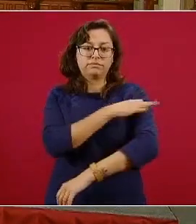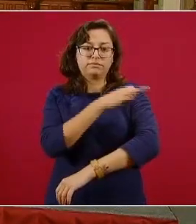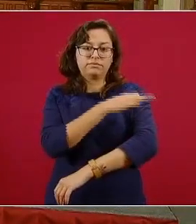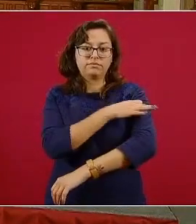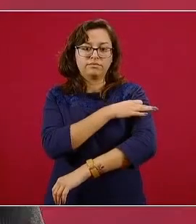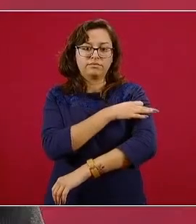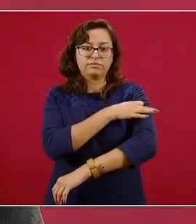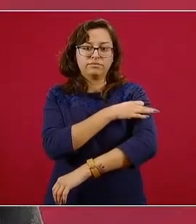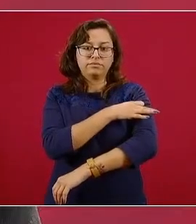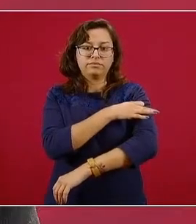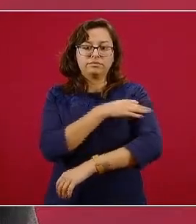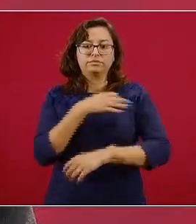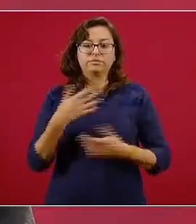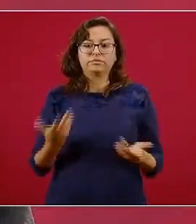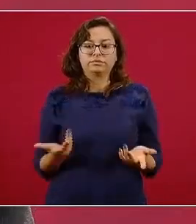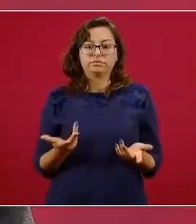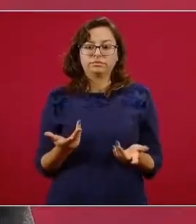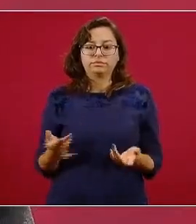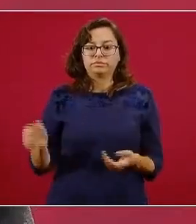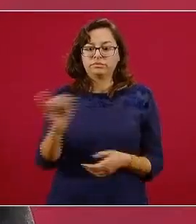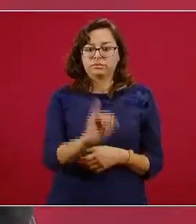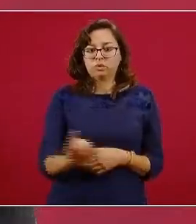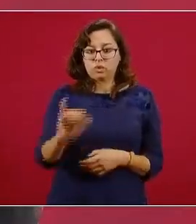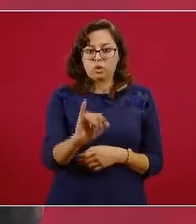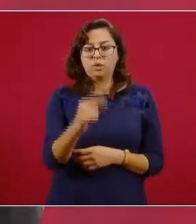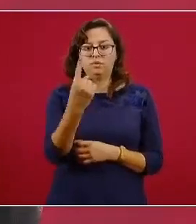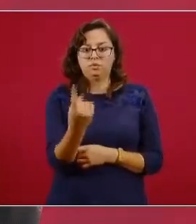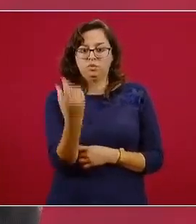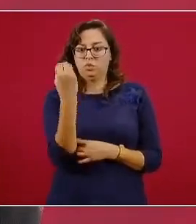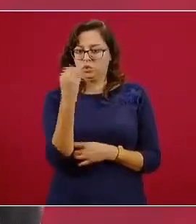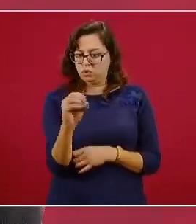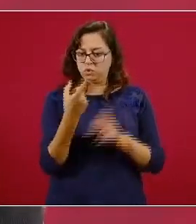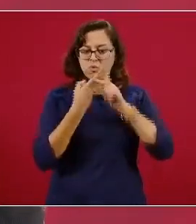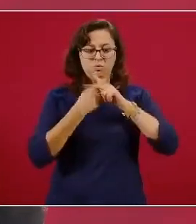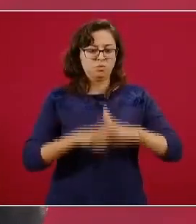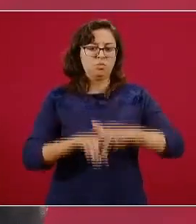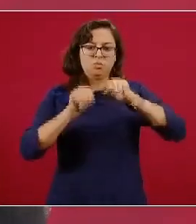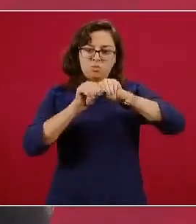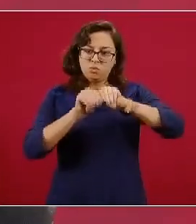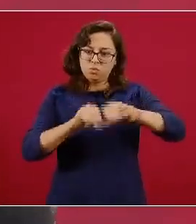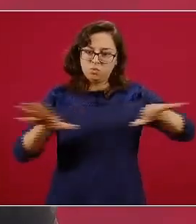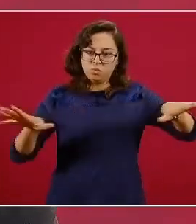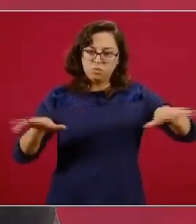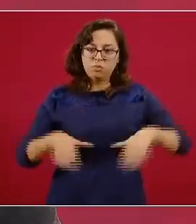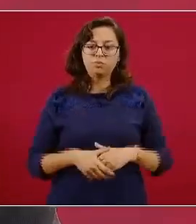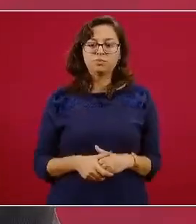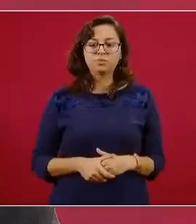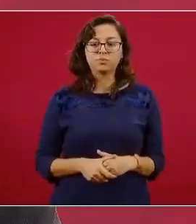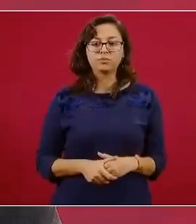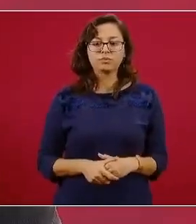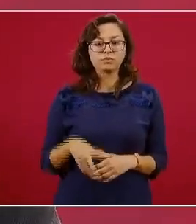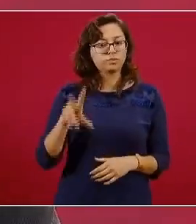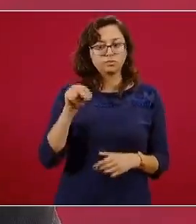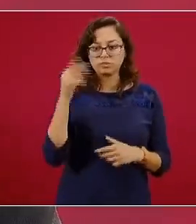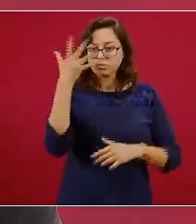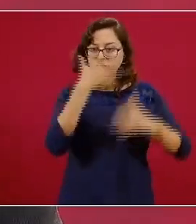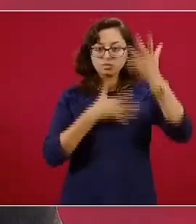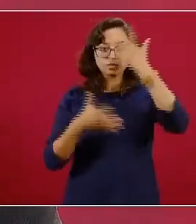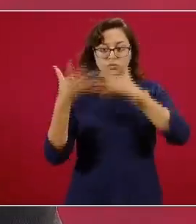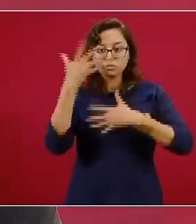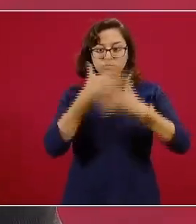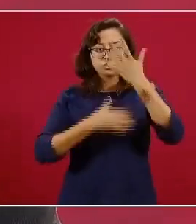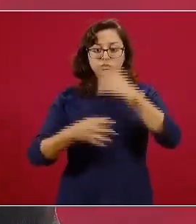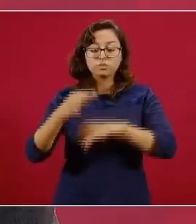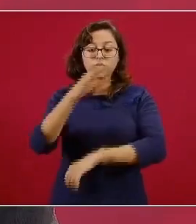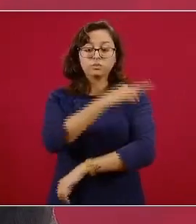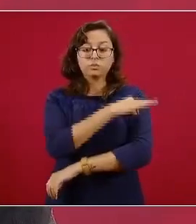influenza estacional el próximo jueves 1 de octubre. No debe haber confusión en el sentido de que la